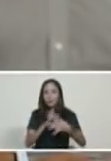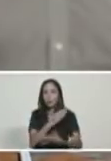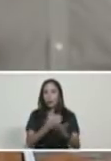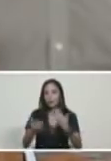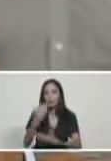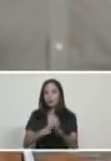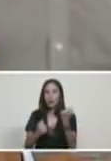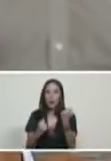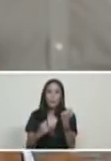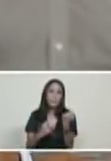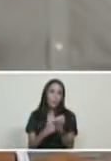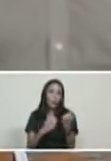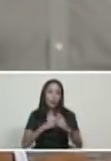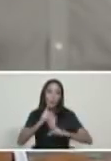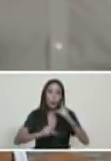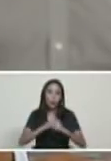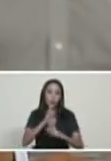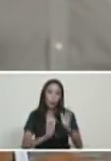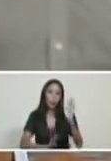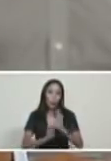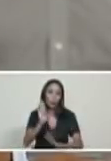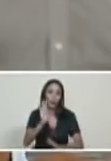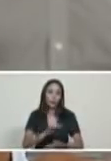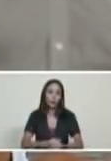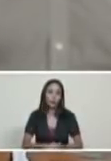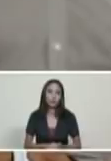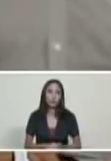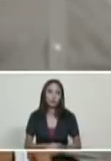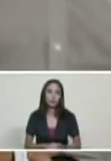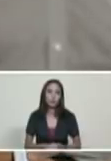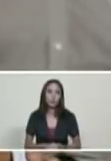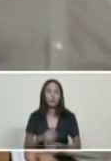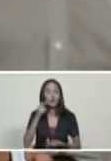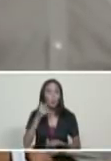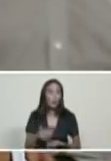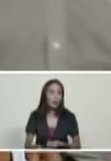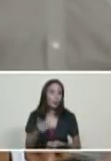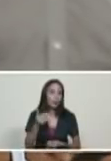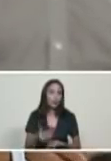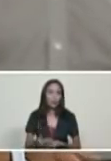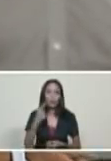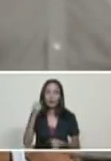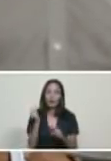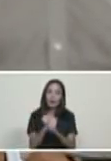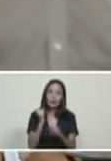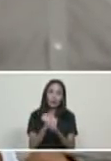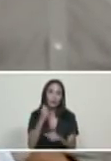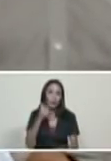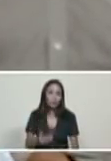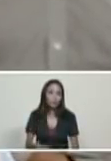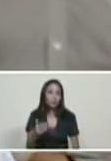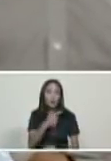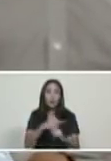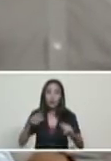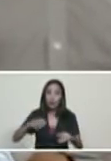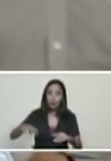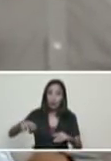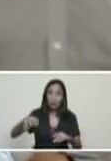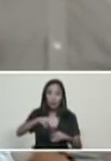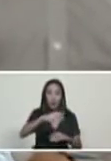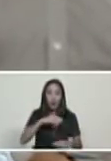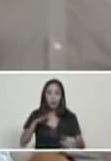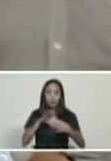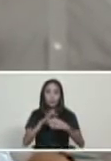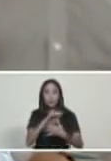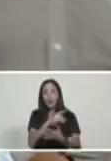los volúmenes que nos están solicitando. Muy importante la articulación entre los distintos estados en los distintos rubros que